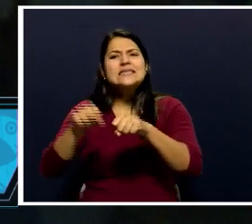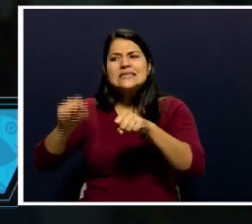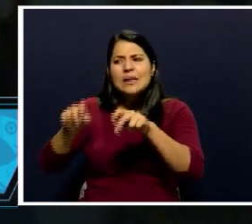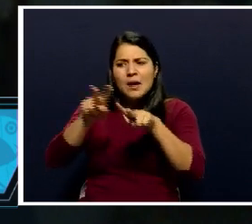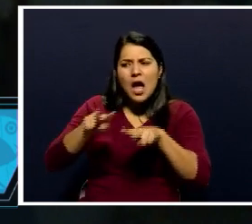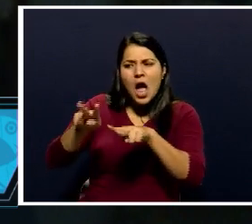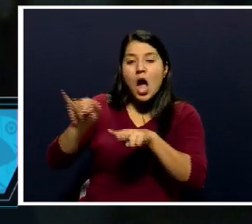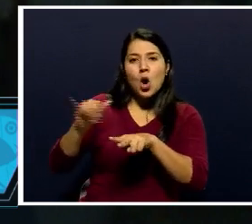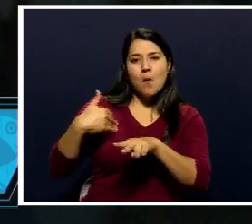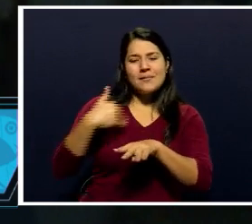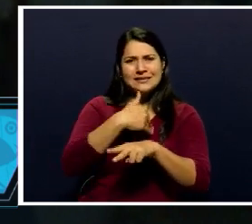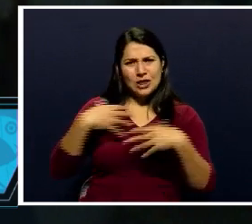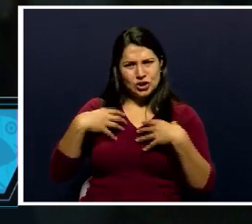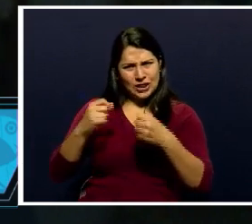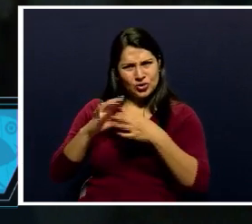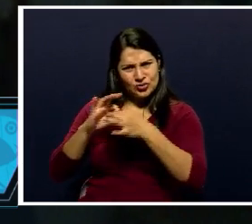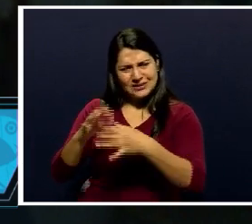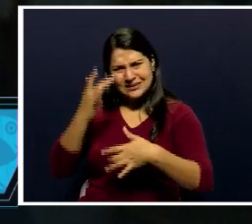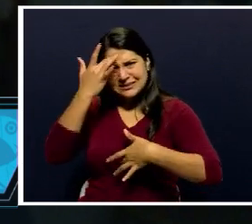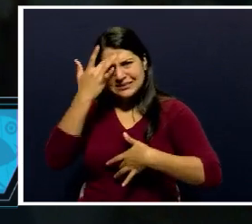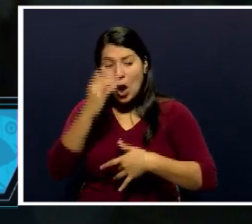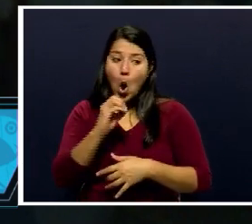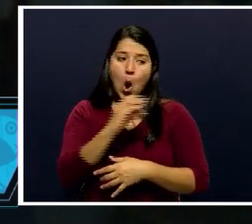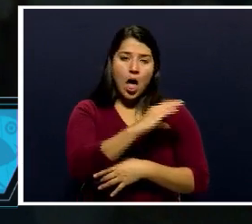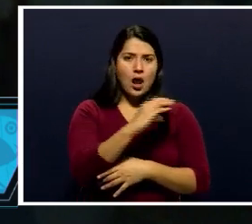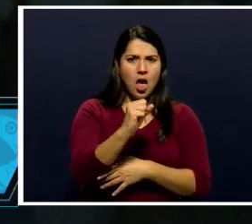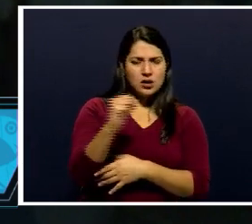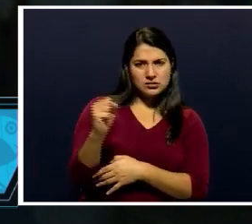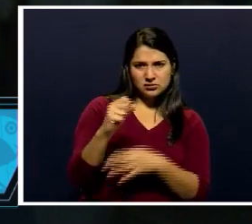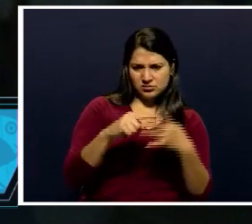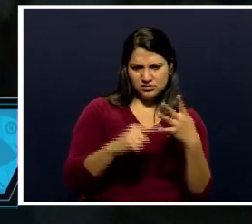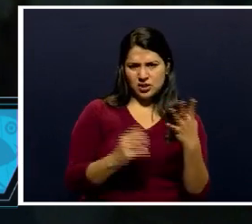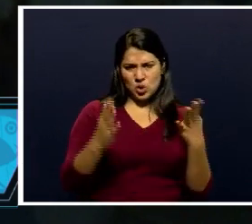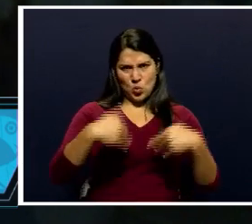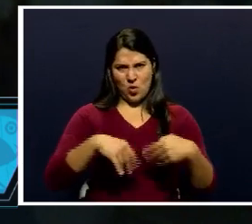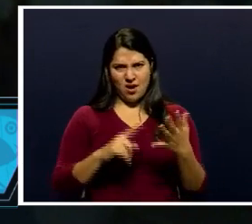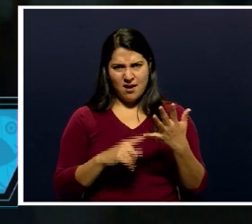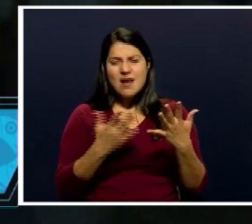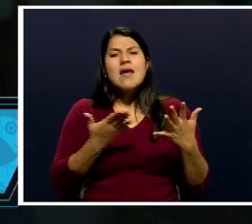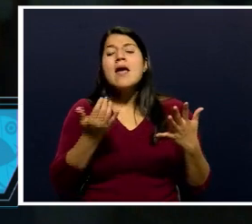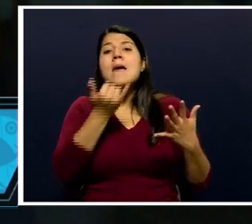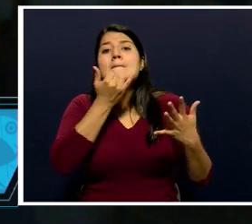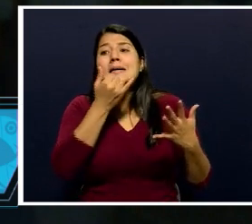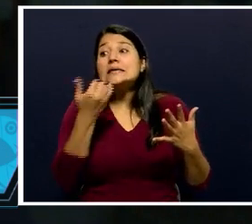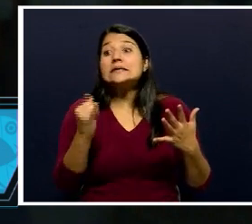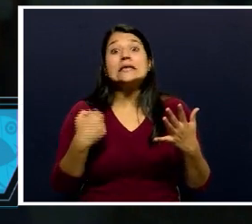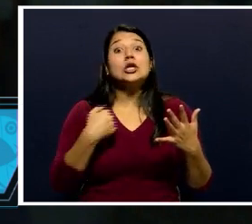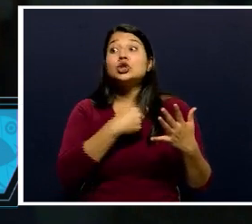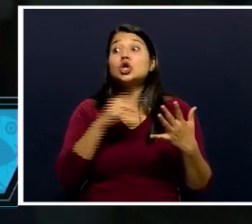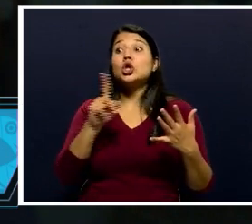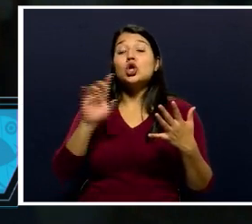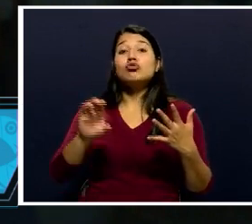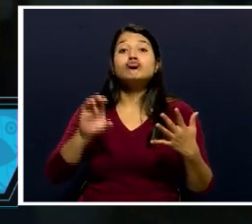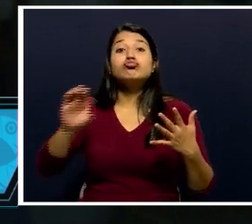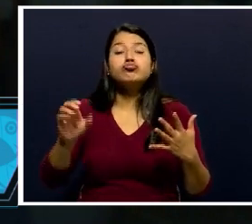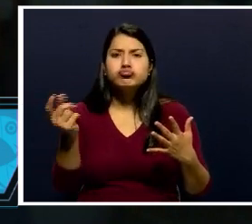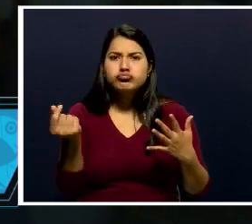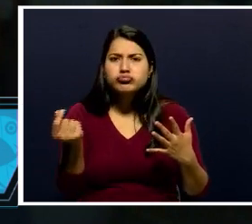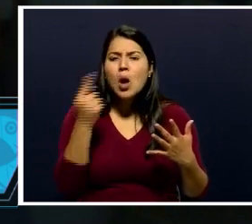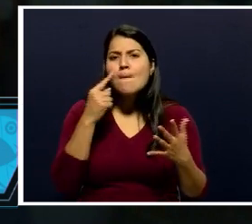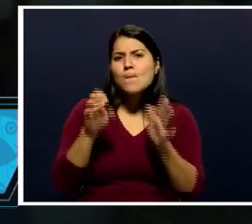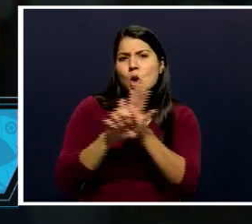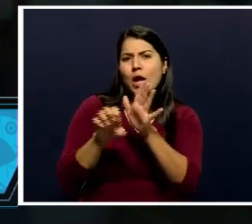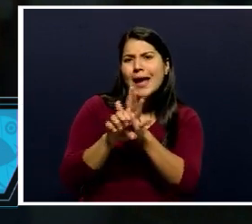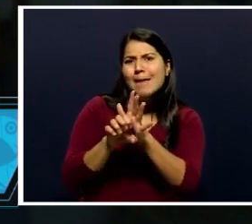el Ministerio de Salud y la Caja Costarricense del Seguro Social? ¿Qué pasaría si no hubiéramos invertido en financiar, por